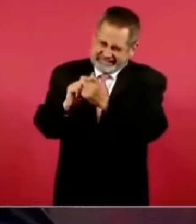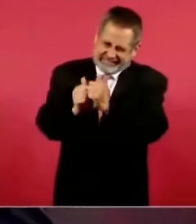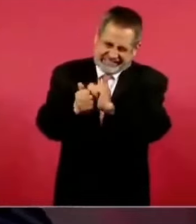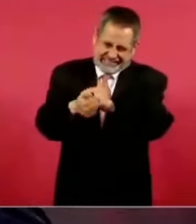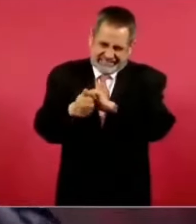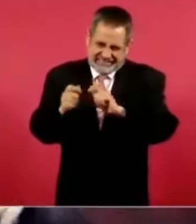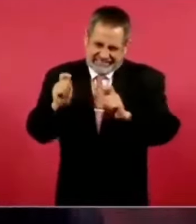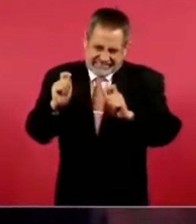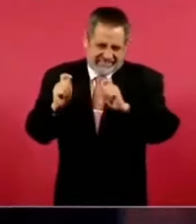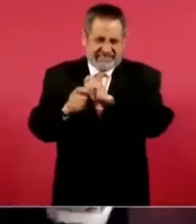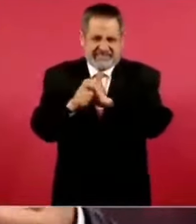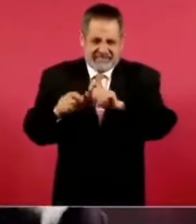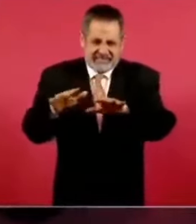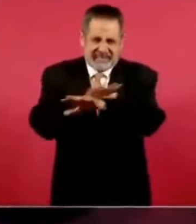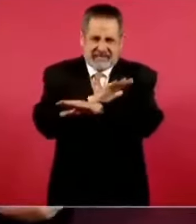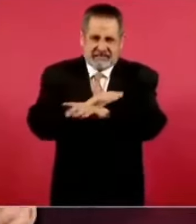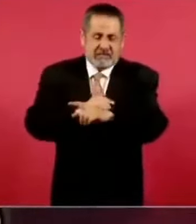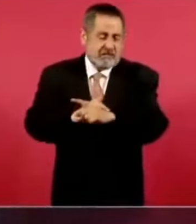a